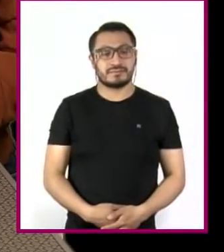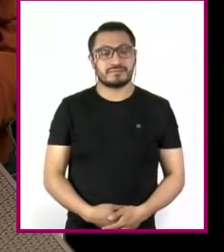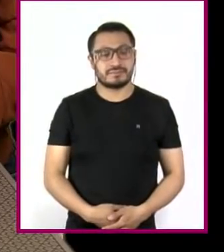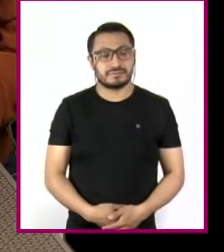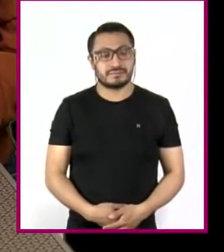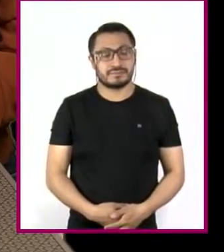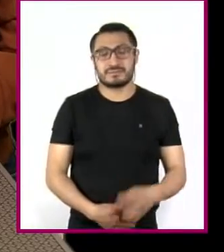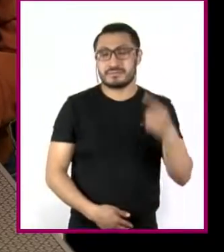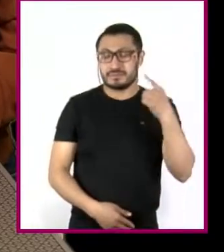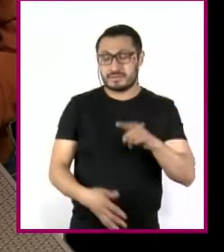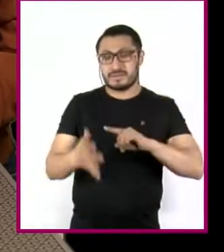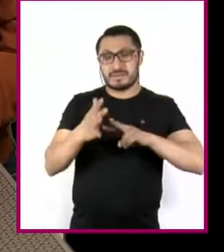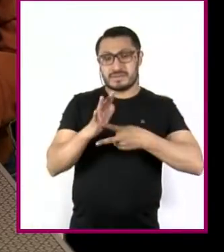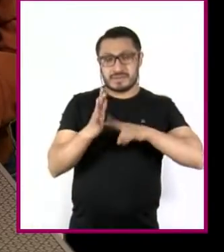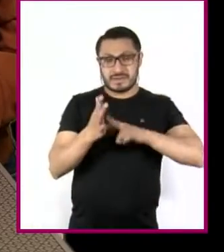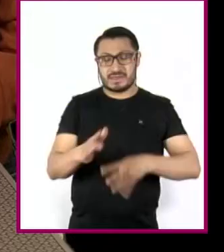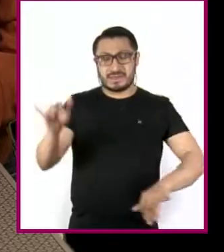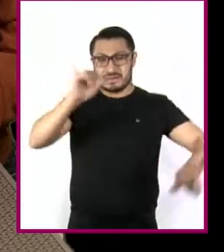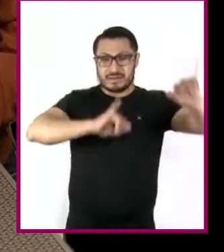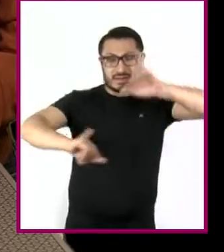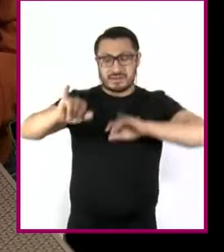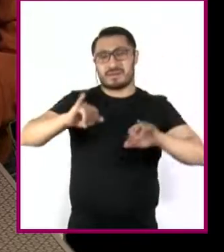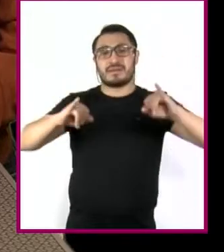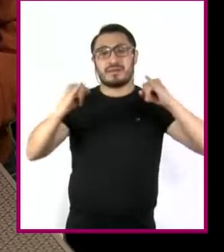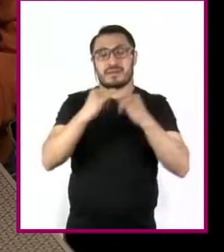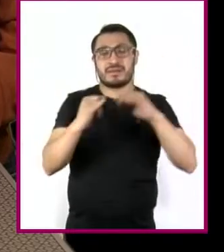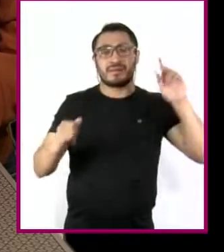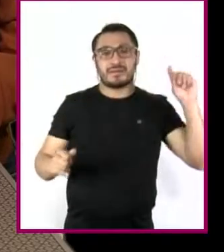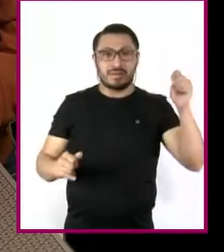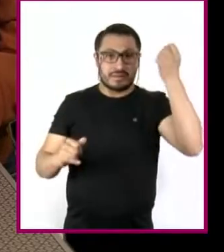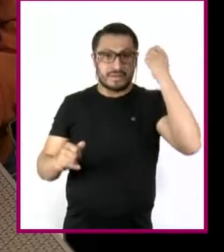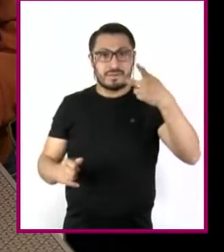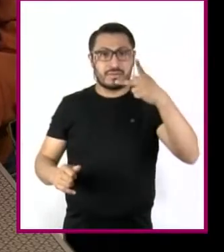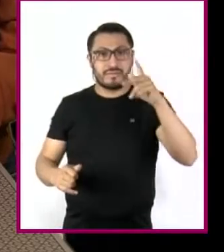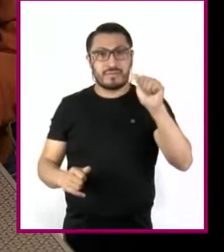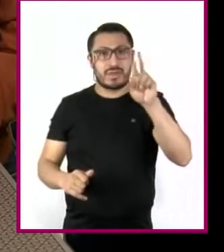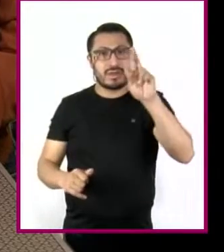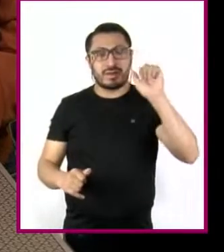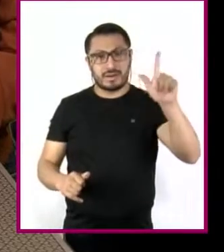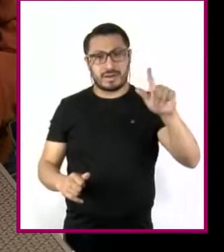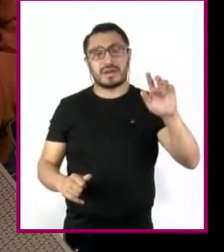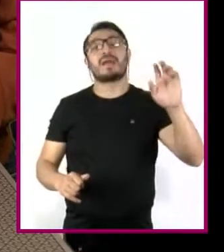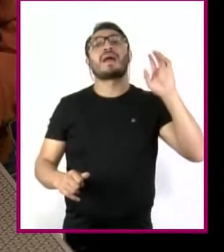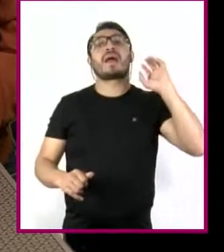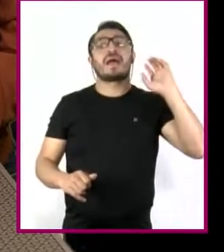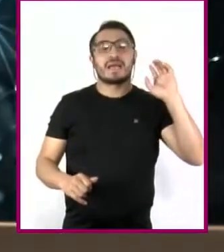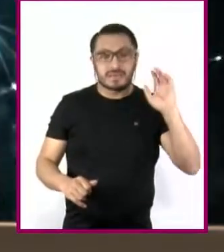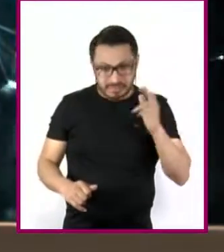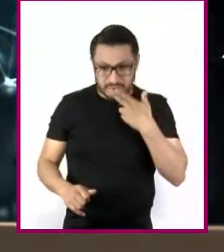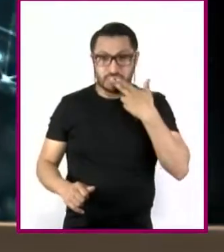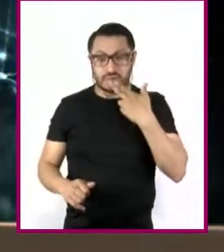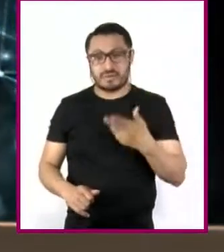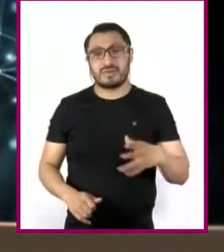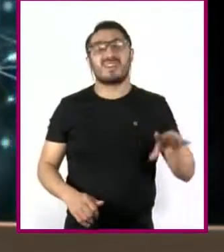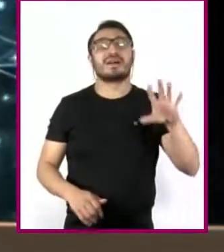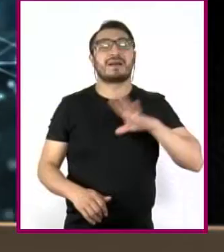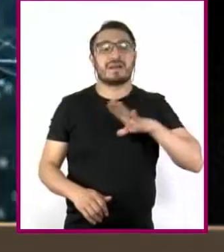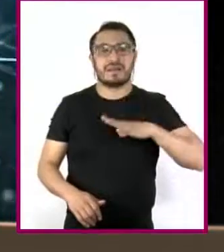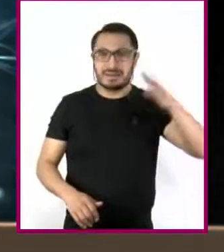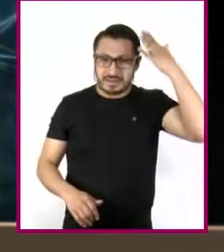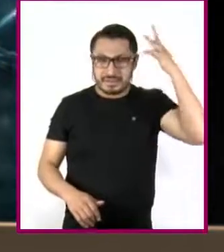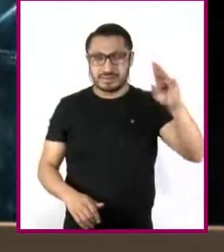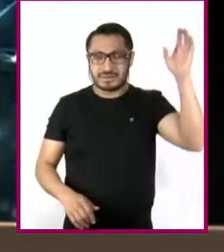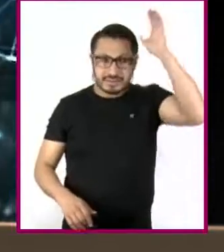Es ingeniera química por el Instituto Tecnológico de Parral, Chihuahua. Tiene maestría en Ciencia y